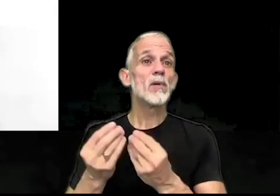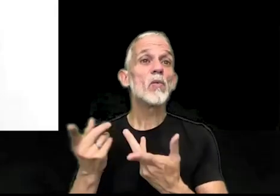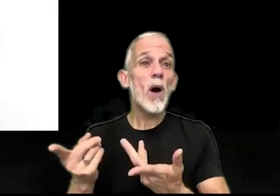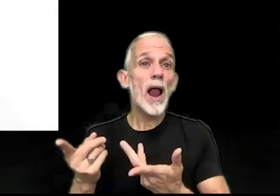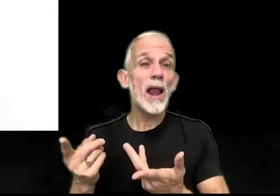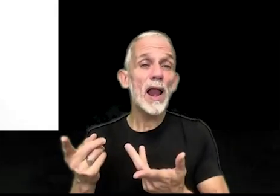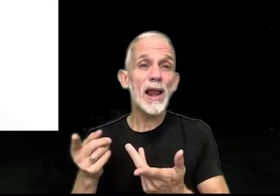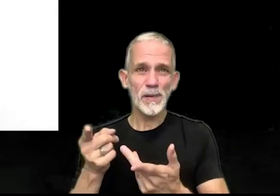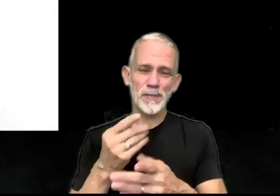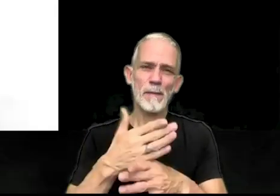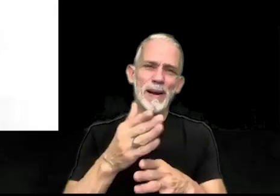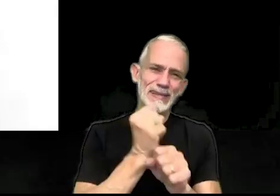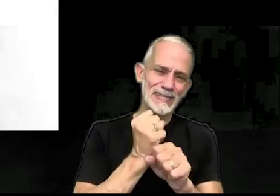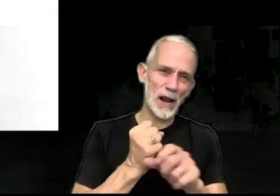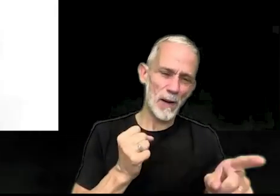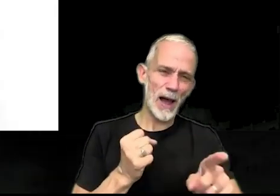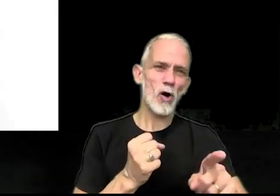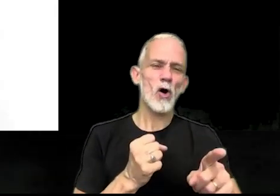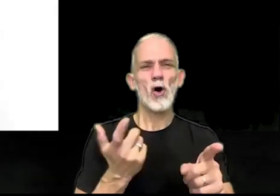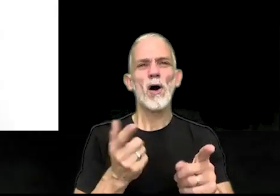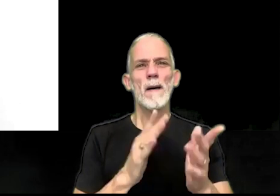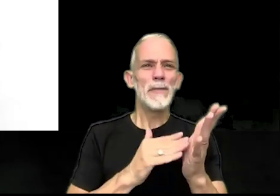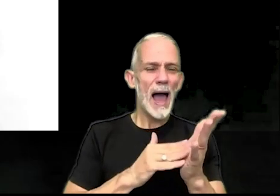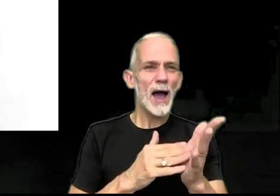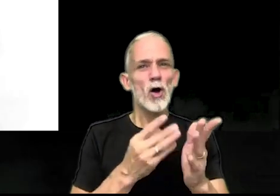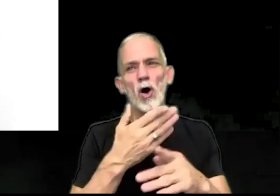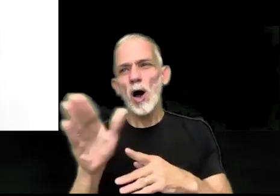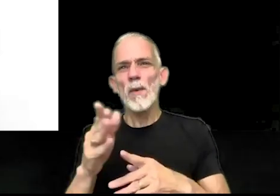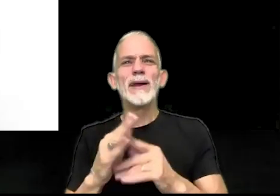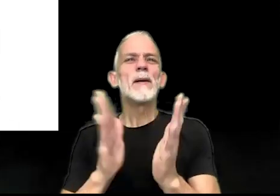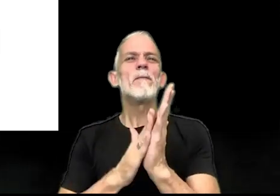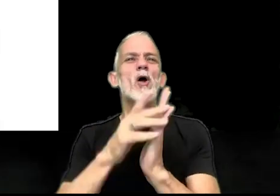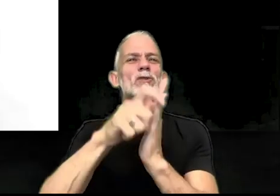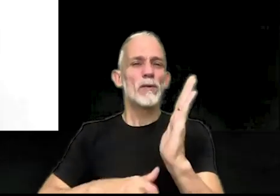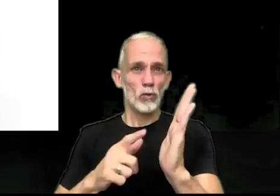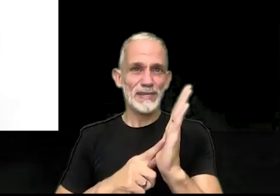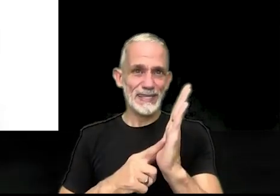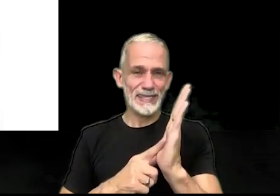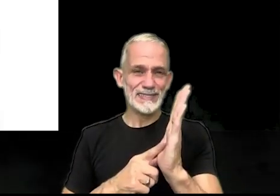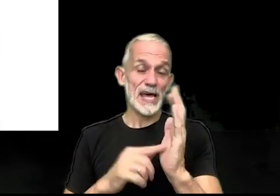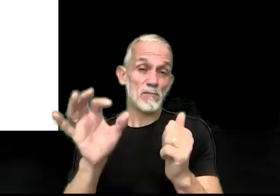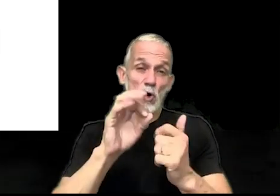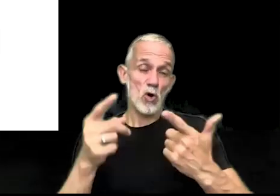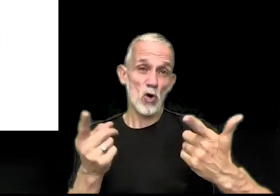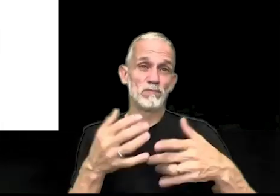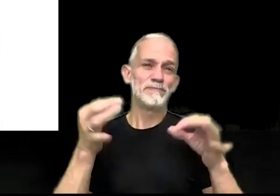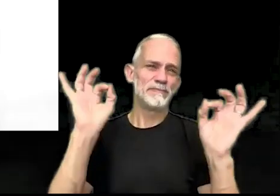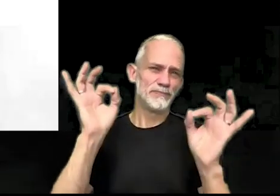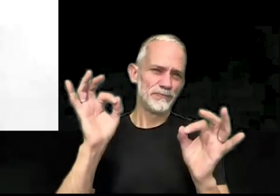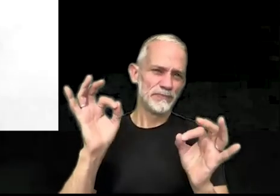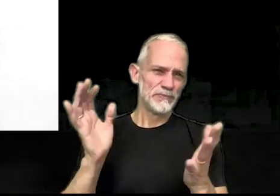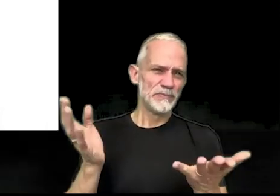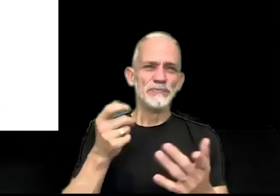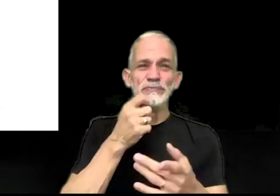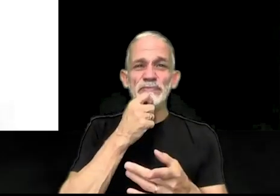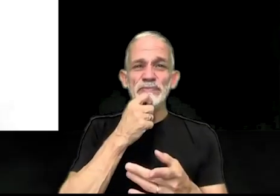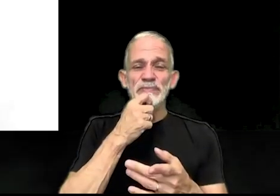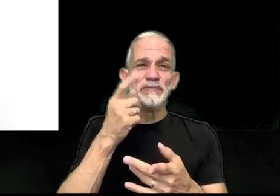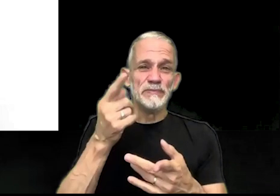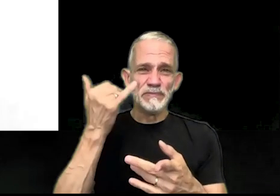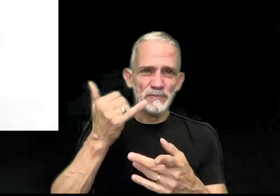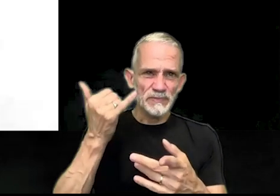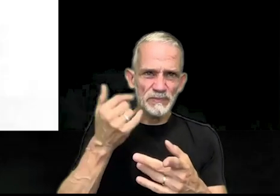cuando ustedes, aparte de trabajar en relación de dependencia, son monotributistas o exento si ustedes